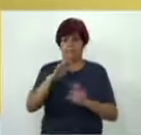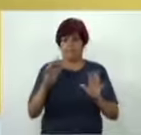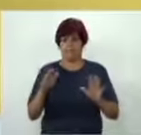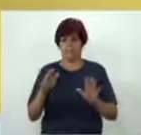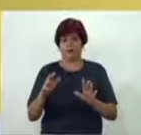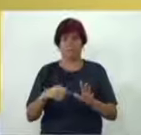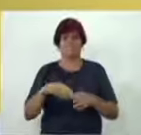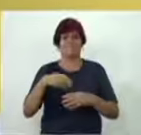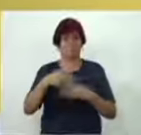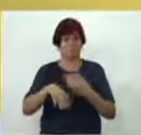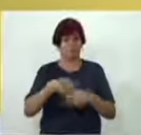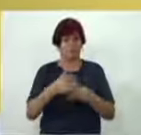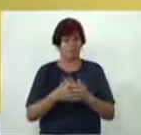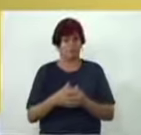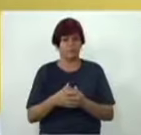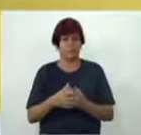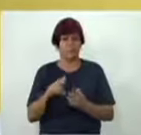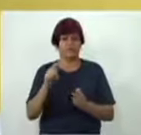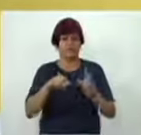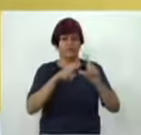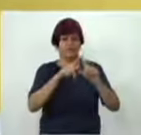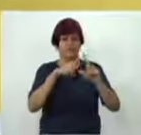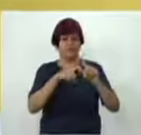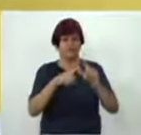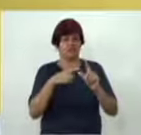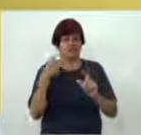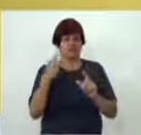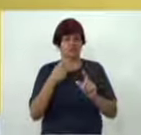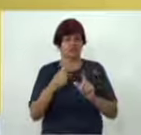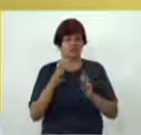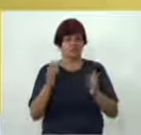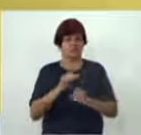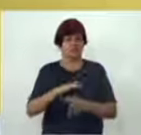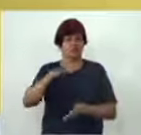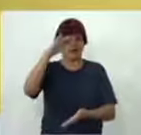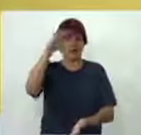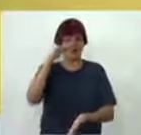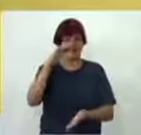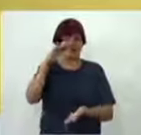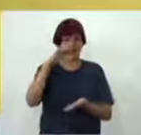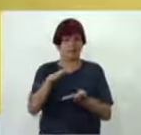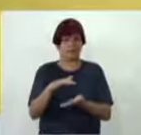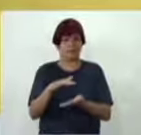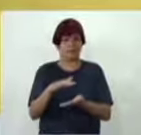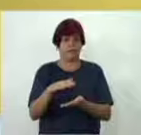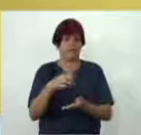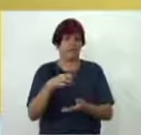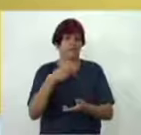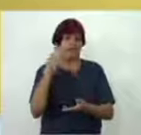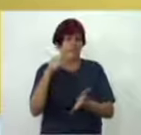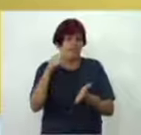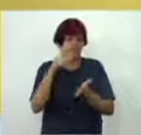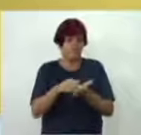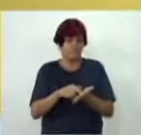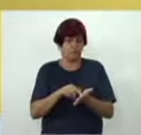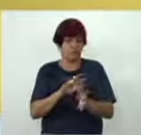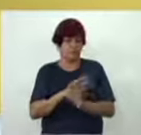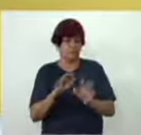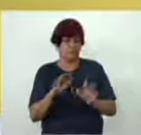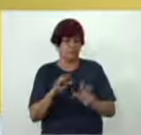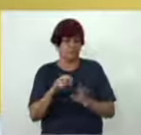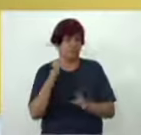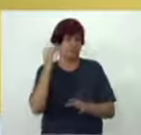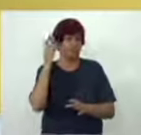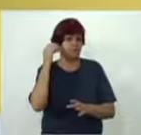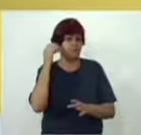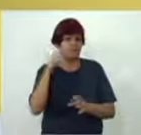situación polémica, porque en este contenido solo se trabaja grande y pequeño y tienen tres puntos de referencia. Por tanto, hay que crear